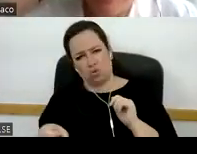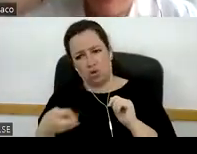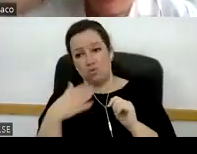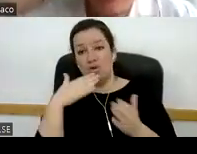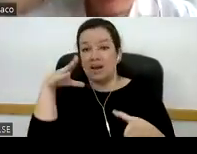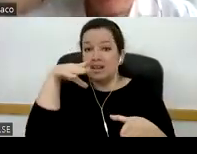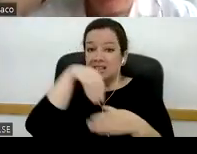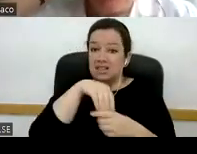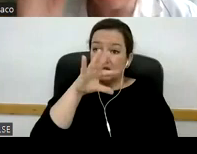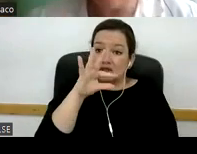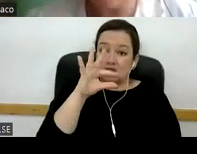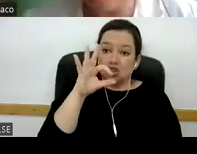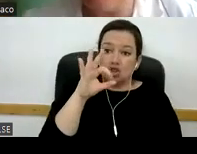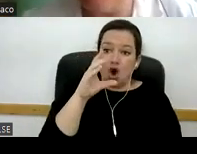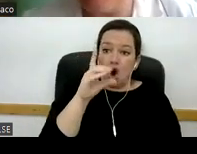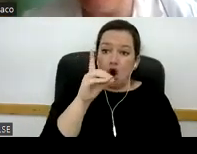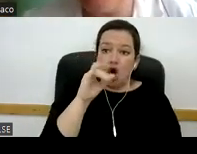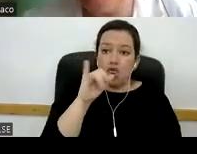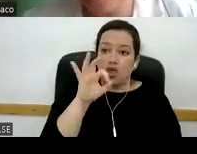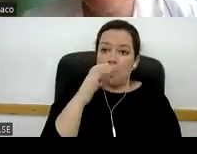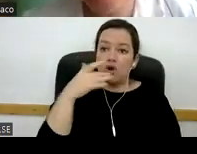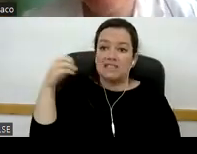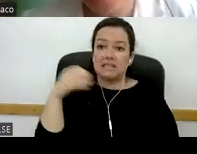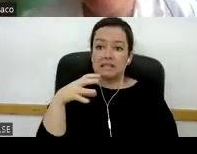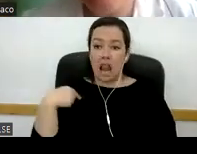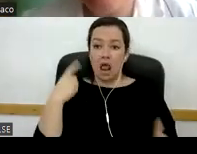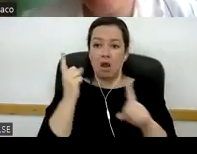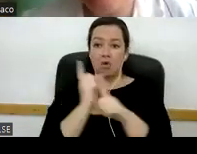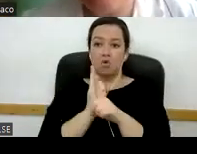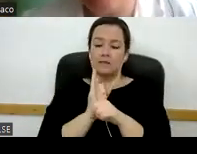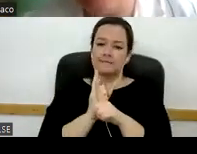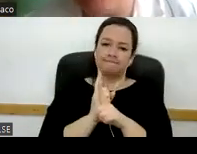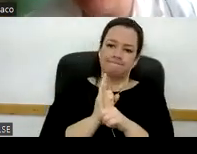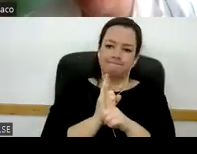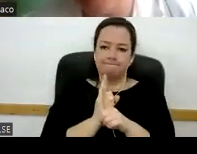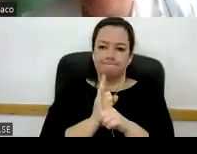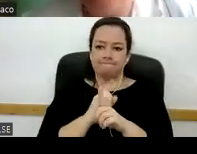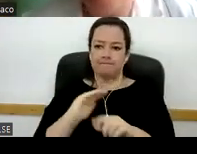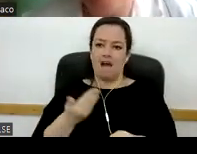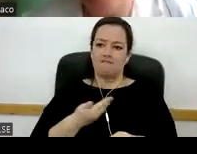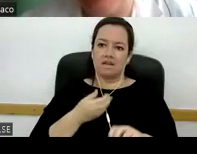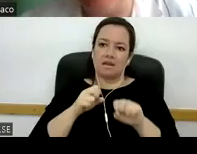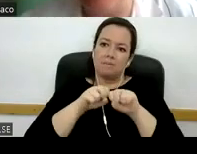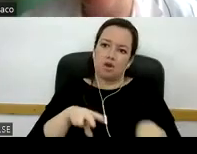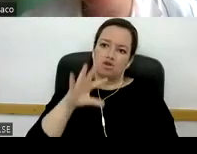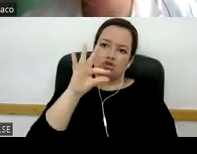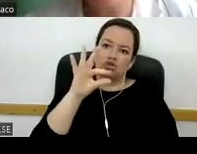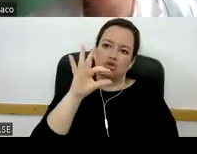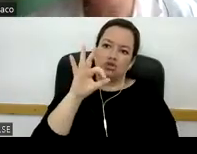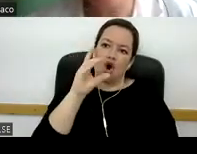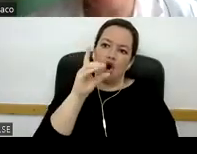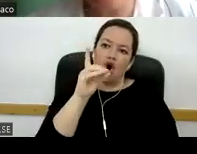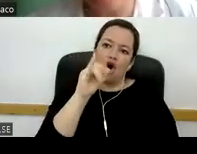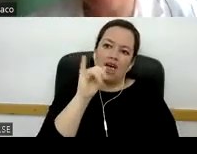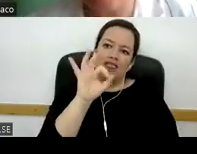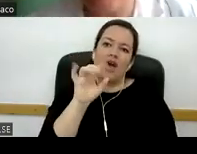aquí podría ser que esta persona fuese sal sensible y que el sodio le afectase más de lo esperado. Son de